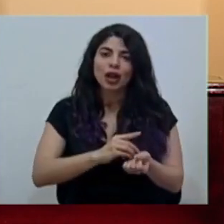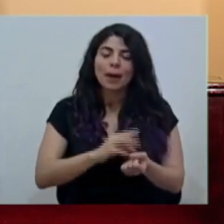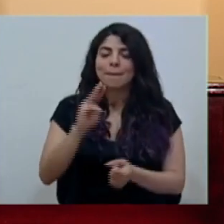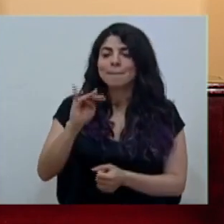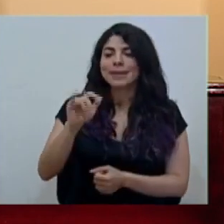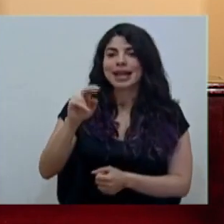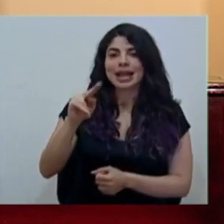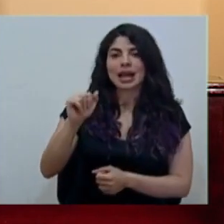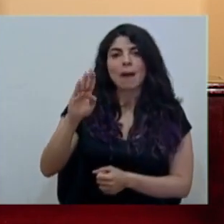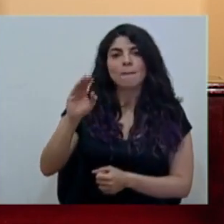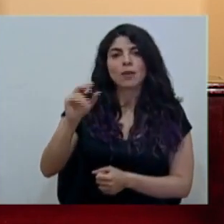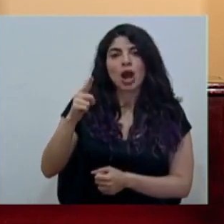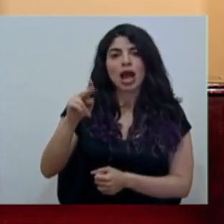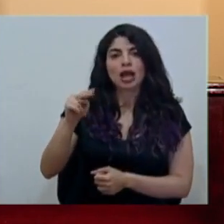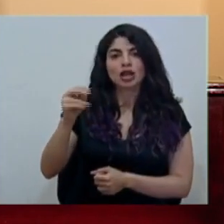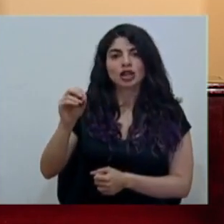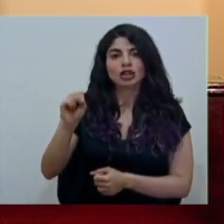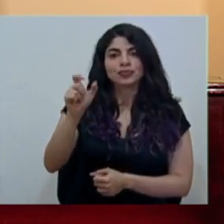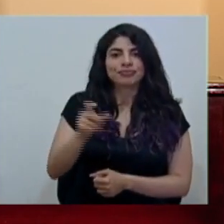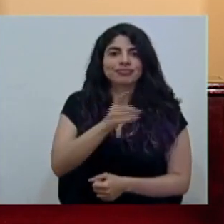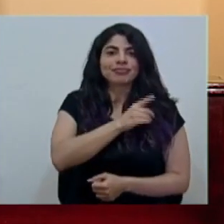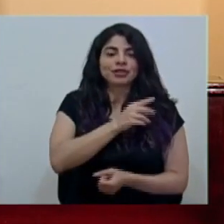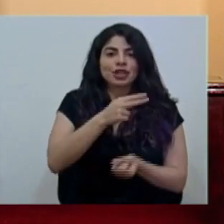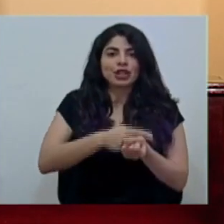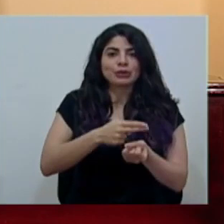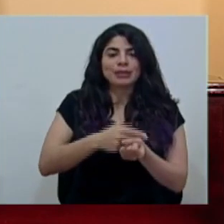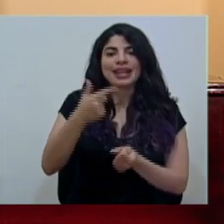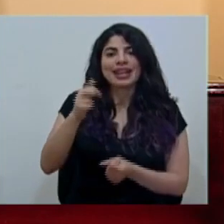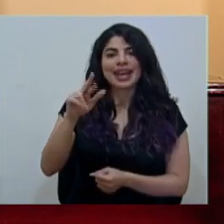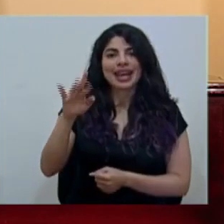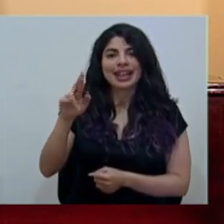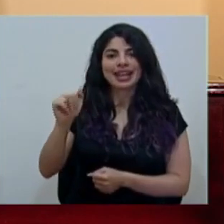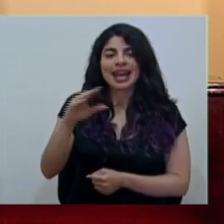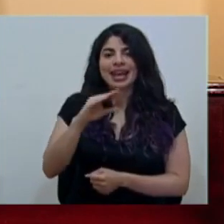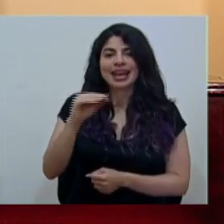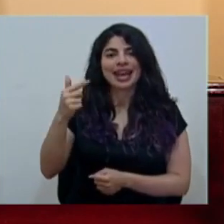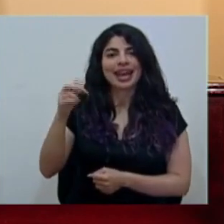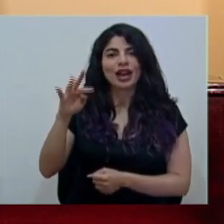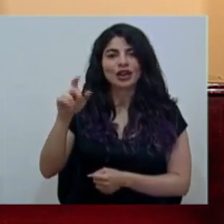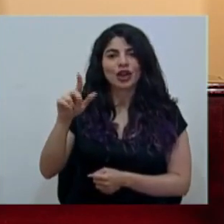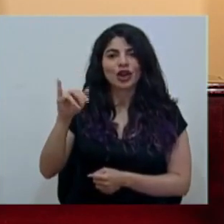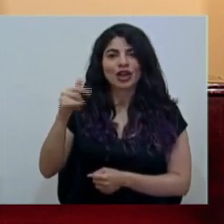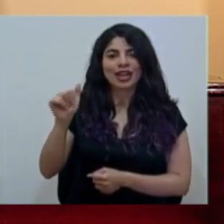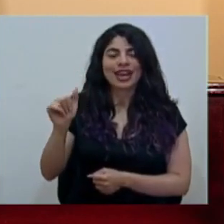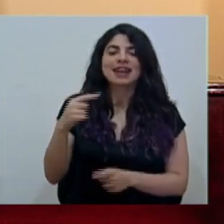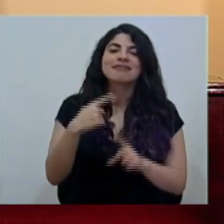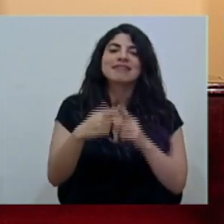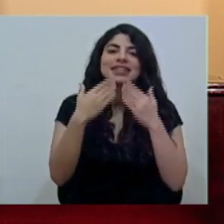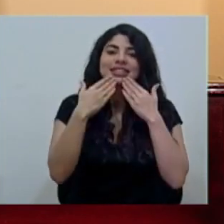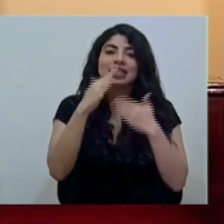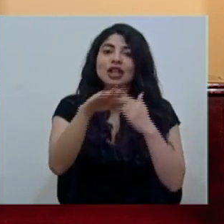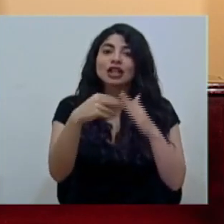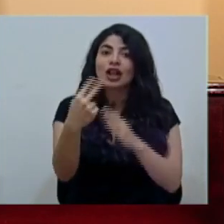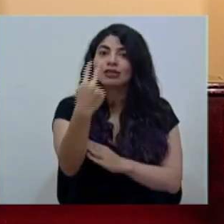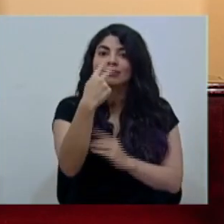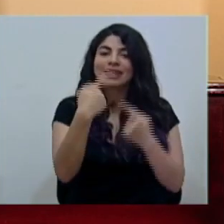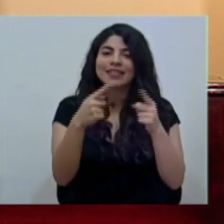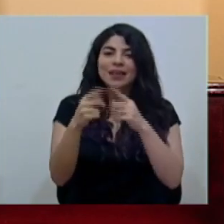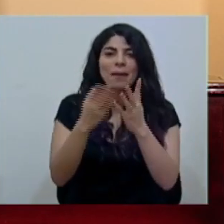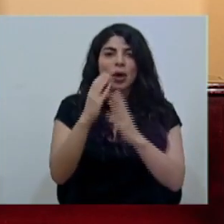Milena Bolaños, directora del Hospital Nacional de Geretría y Gerontología, y a todos los que nos siguieron a través de los distintos medios de comunicación.